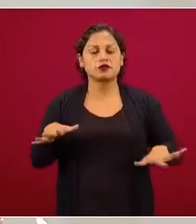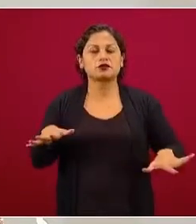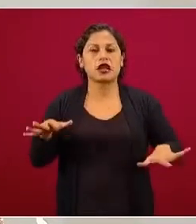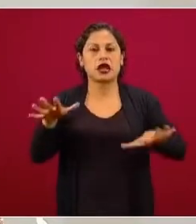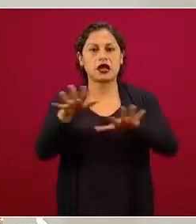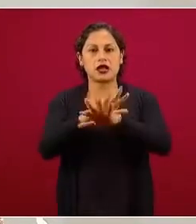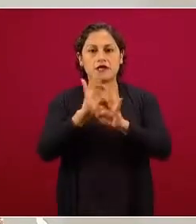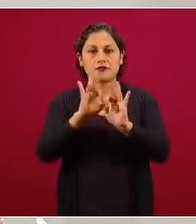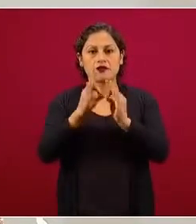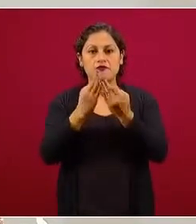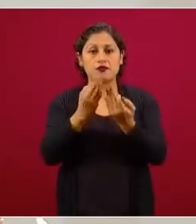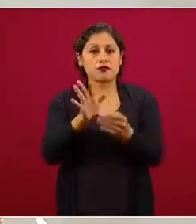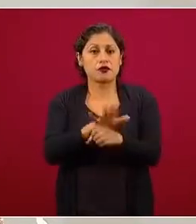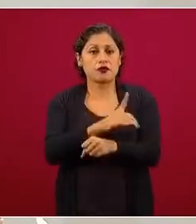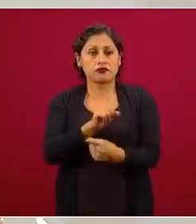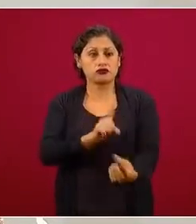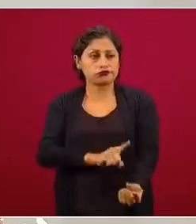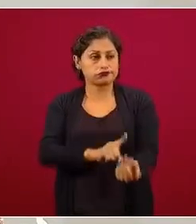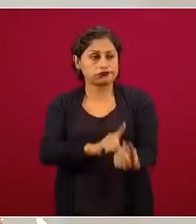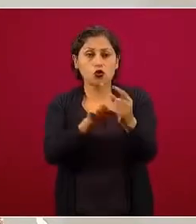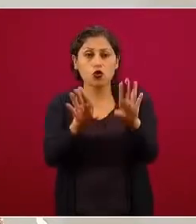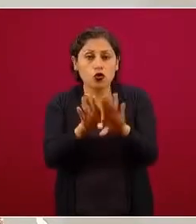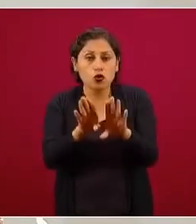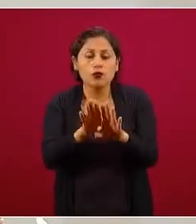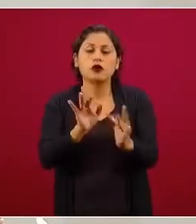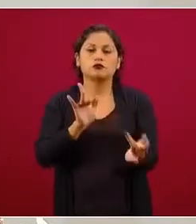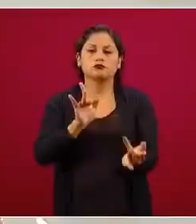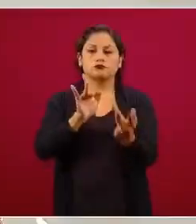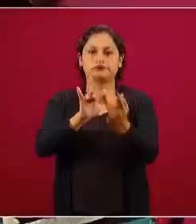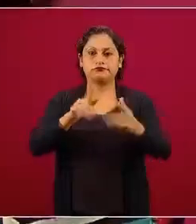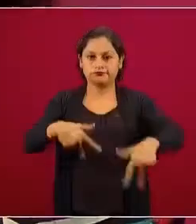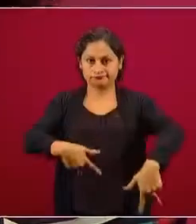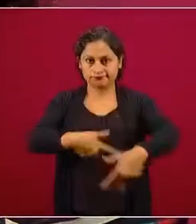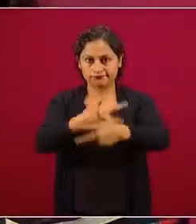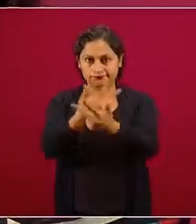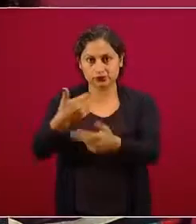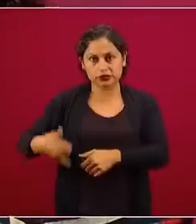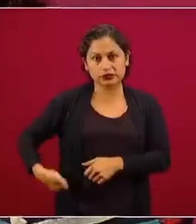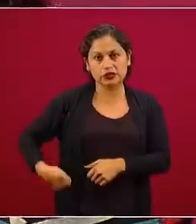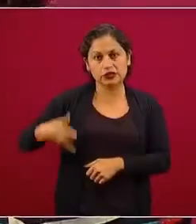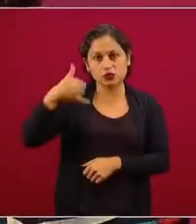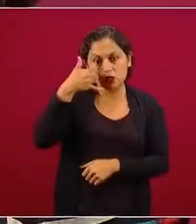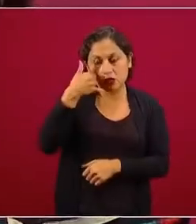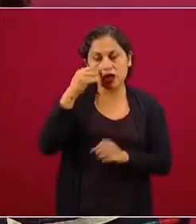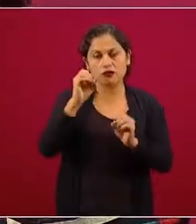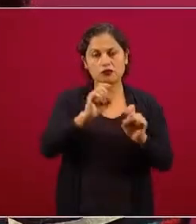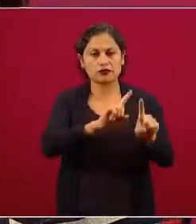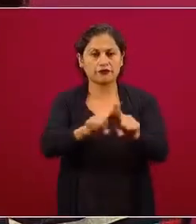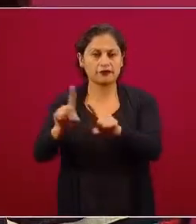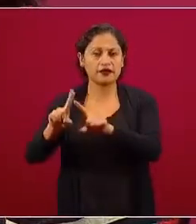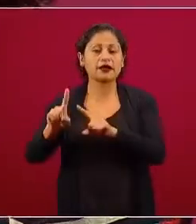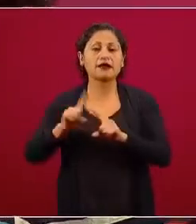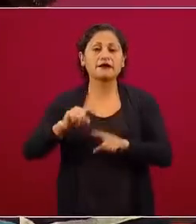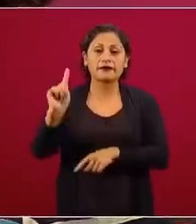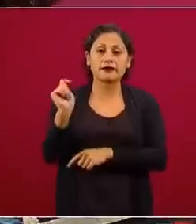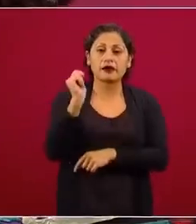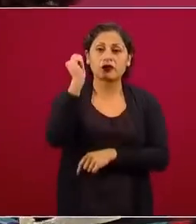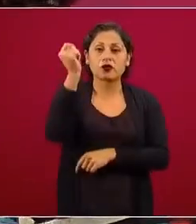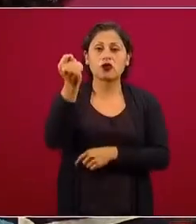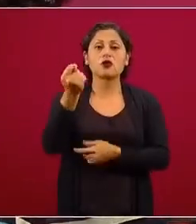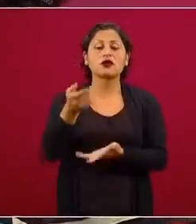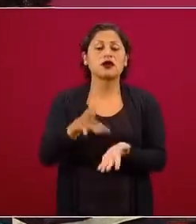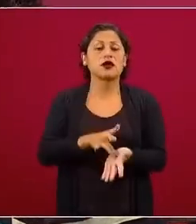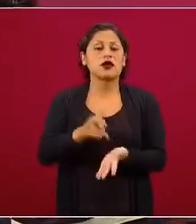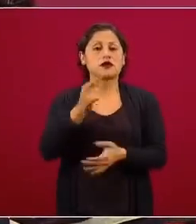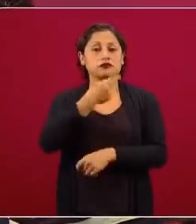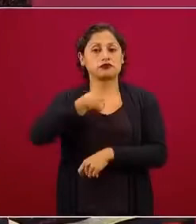con las personas, y es a través de las redes, a través del celular, a través del teléfono. Y todos estos medios nos han servido